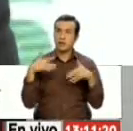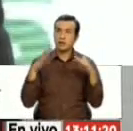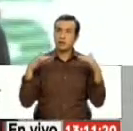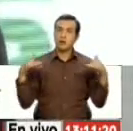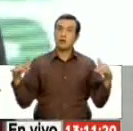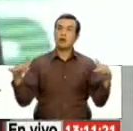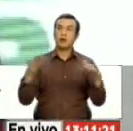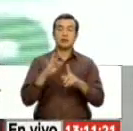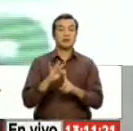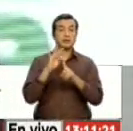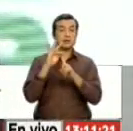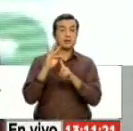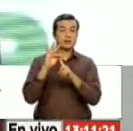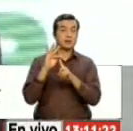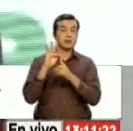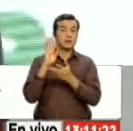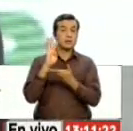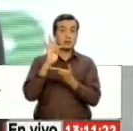los tiempos.